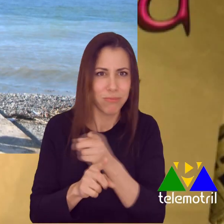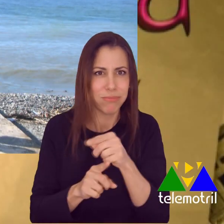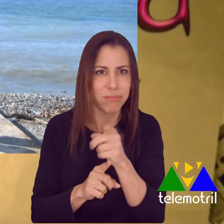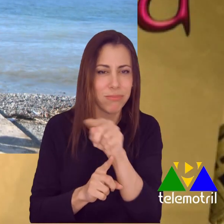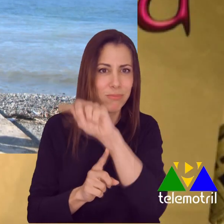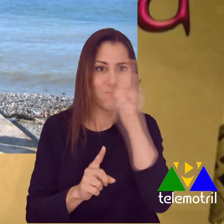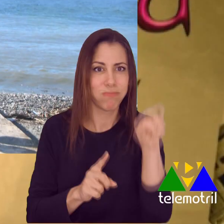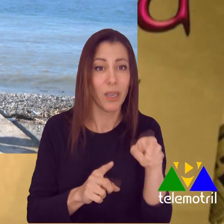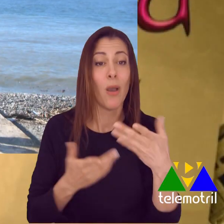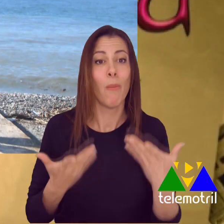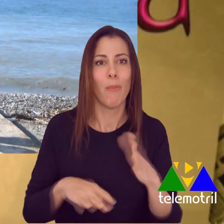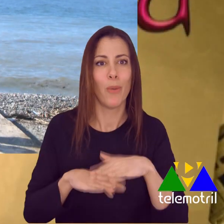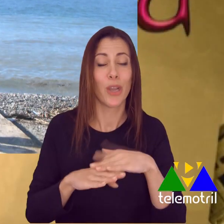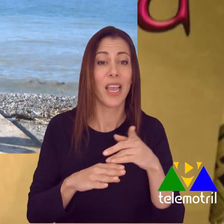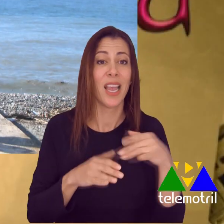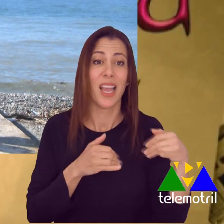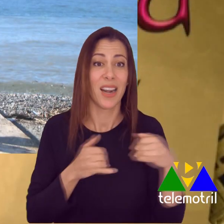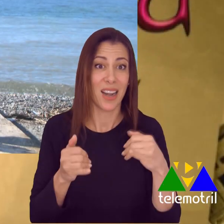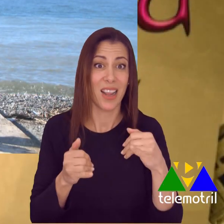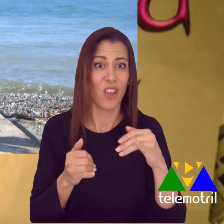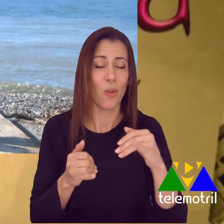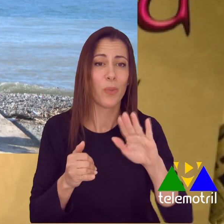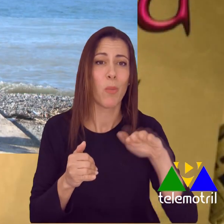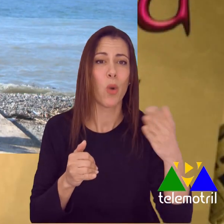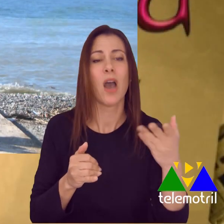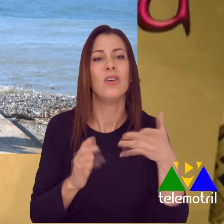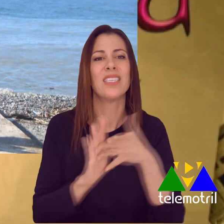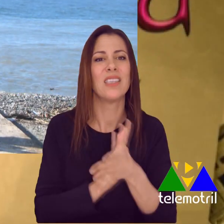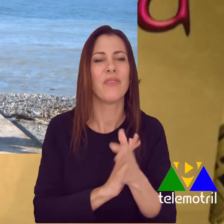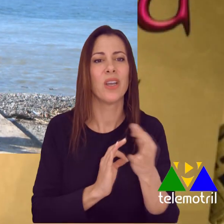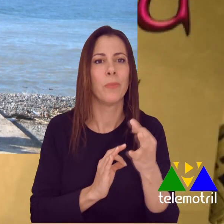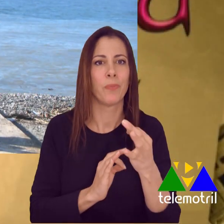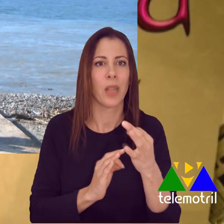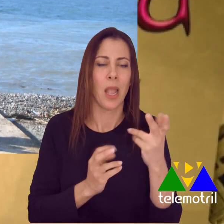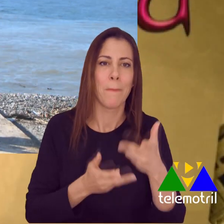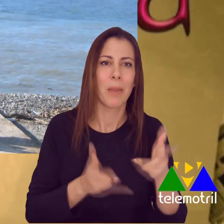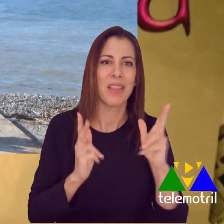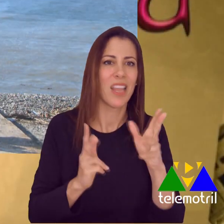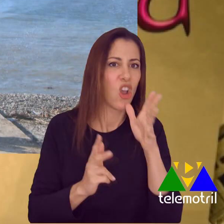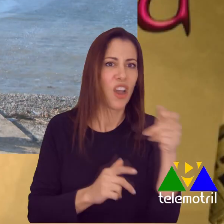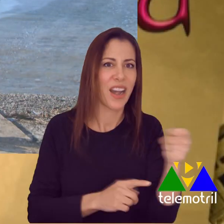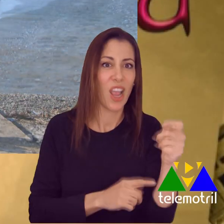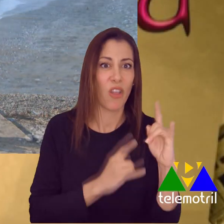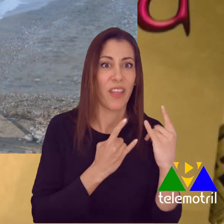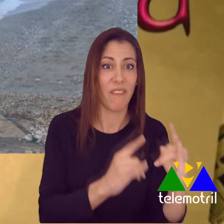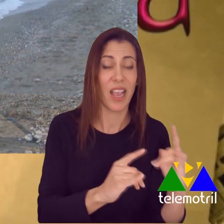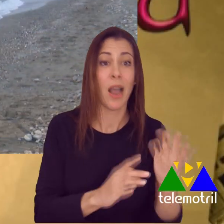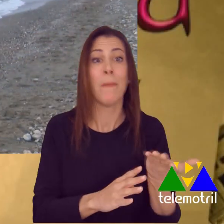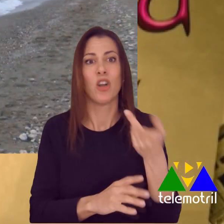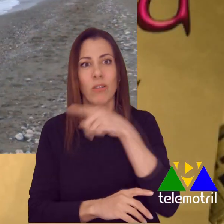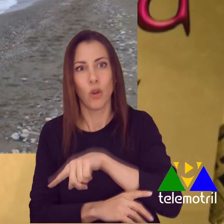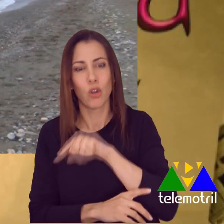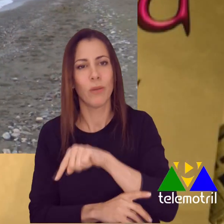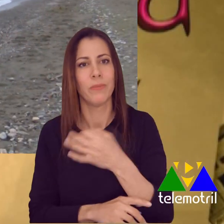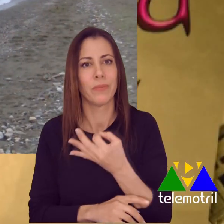indudablemente el río, por un lado, significó el agua, significó que se permitiera el riego de Las Vegas y tal, pero por el otro lado también